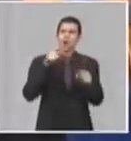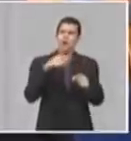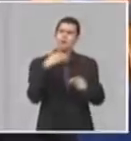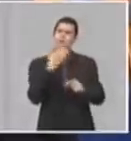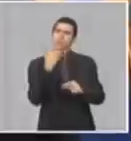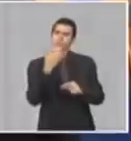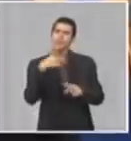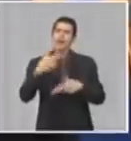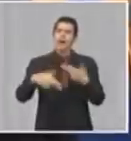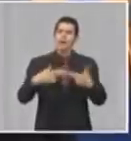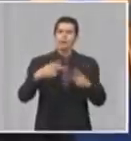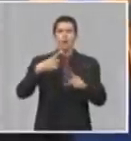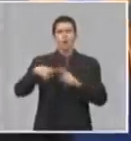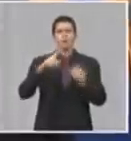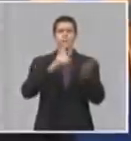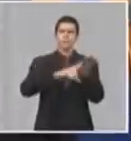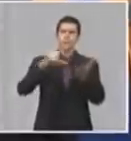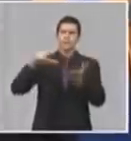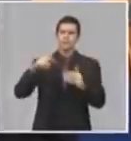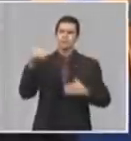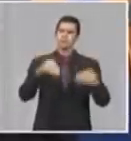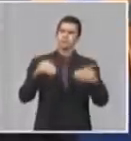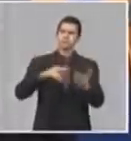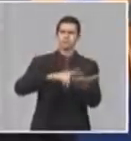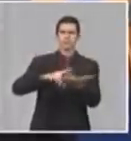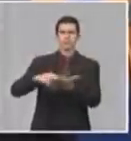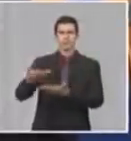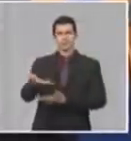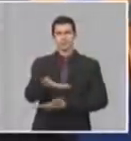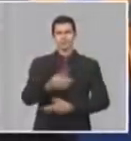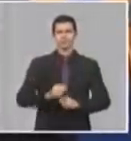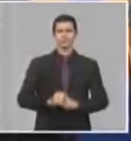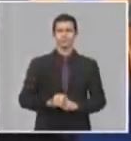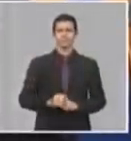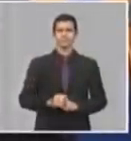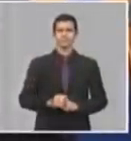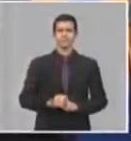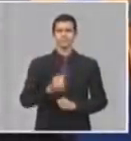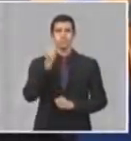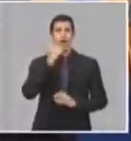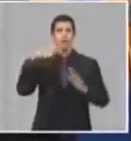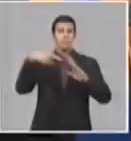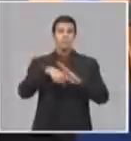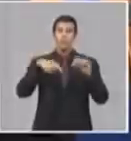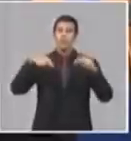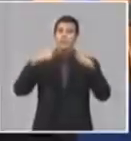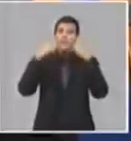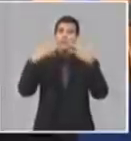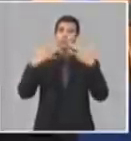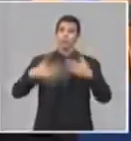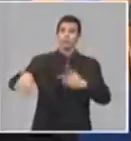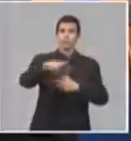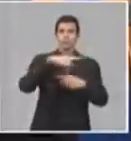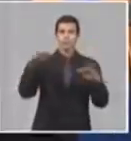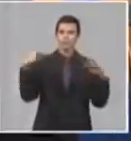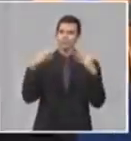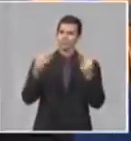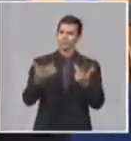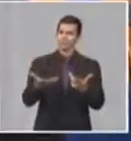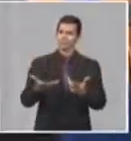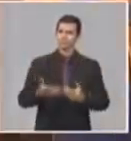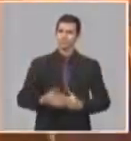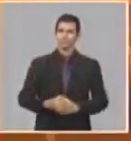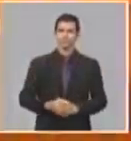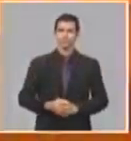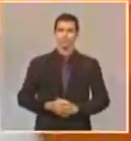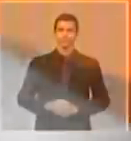Partido. Les propongo entonces que nos acompañen en este programa de hoy información de máximo interés para todo nuestro pueblo.